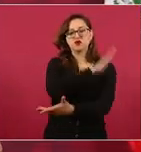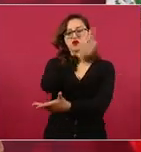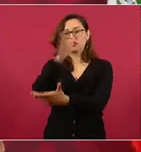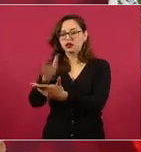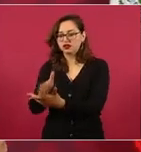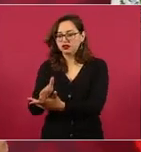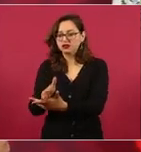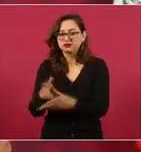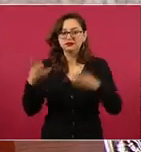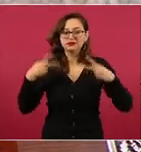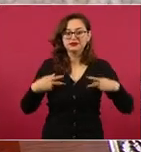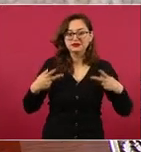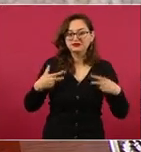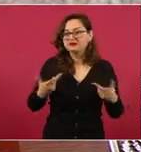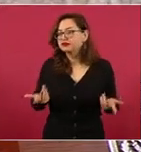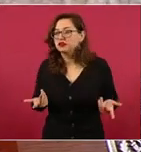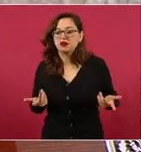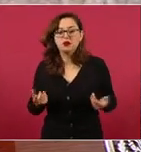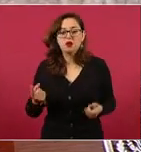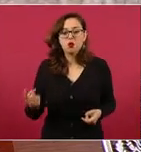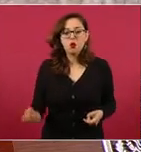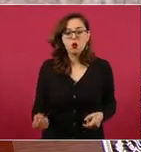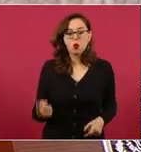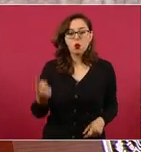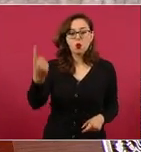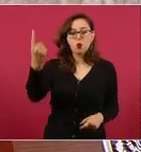ya veterano como yo.